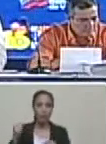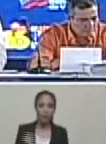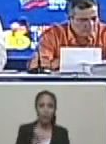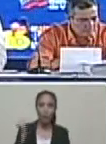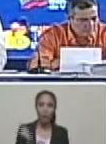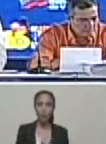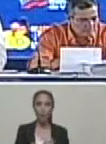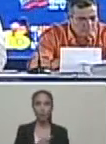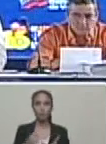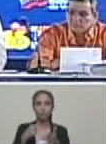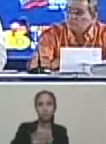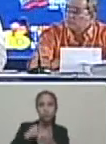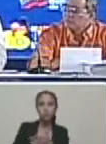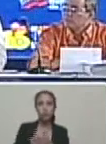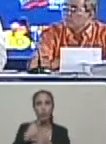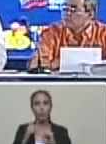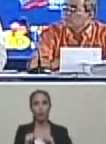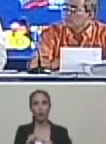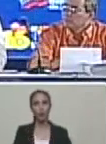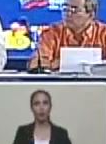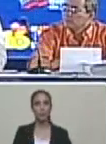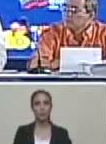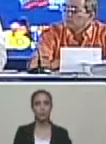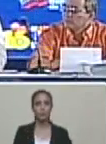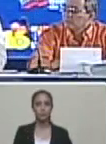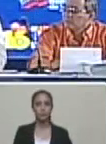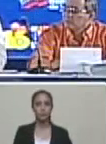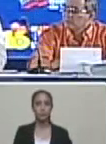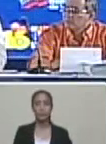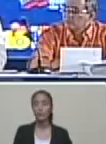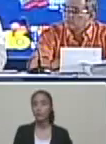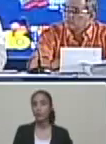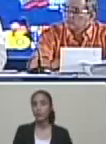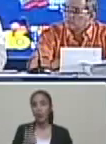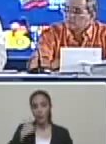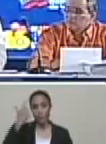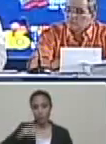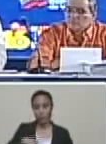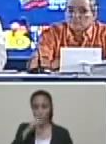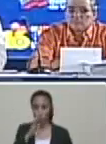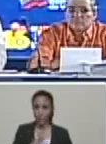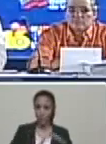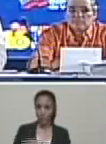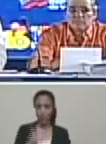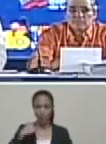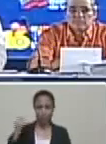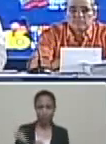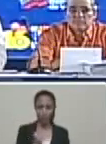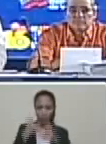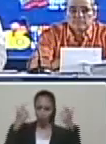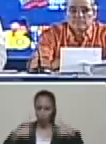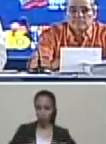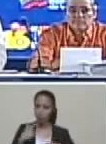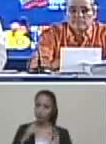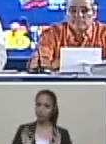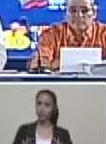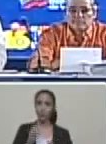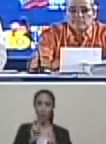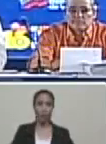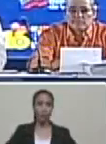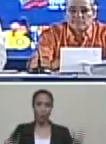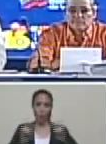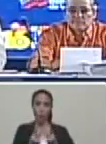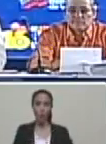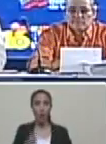laboriosidad. Es un país de gente digna, noble. Bueno, que tiene sus valores.